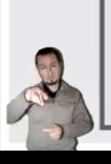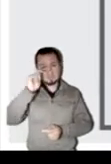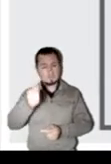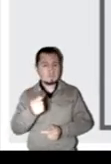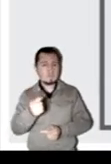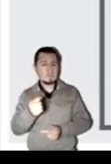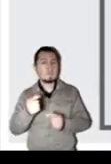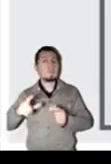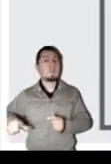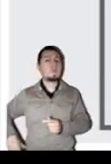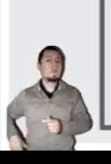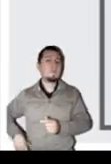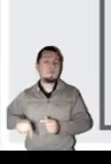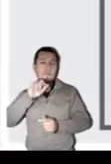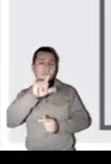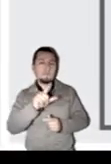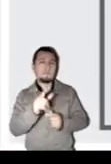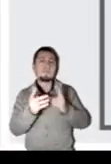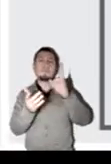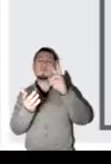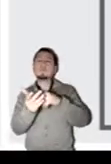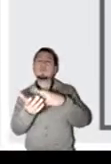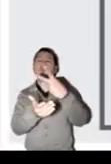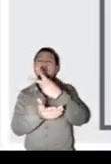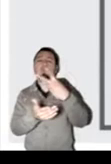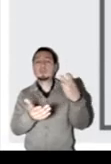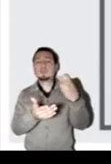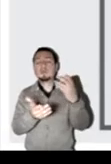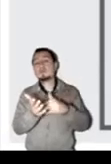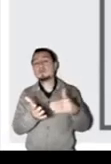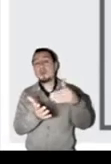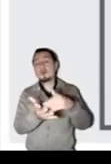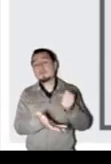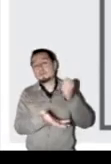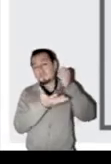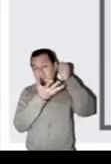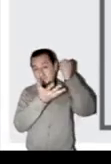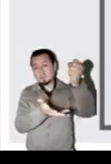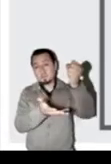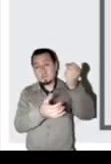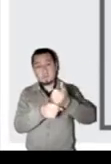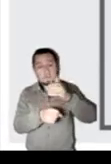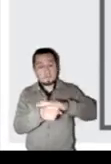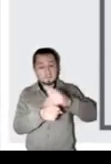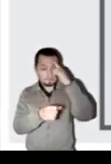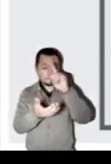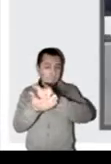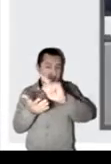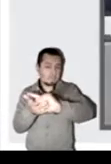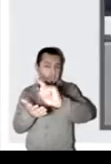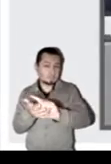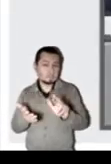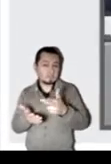que el gobierno de jalisco invertido 2 mil 200 millones de pesos en esta administración para el saneamiento del